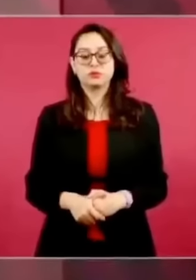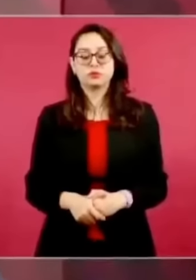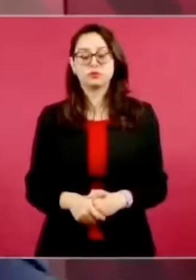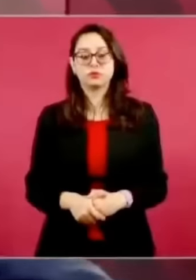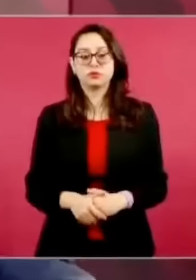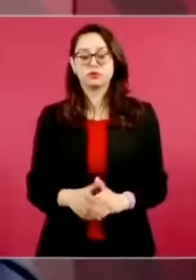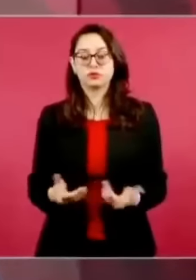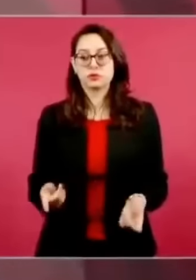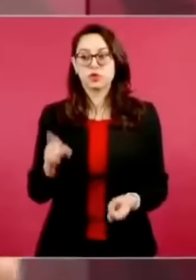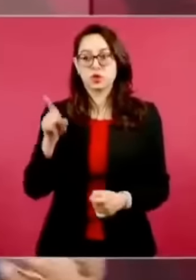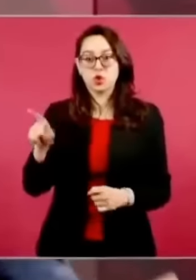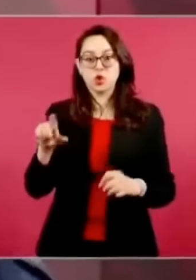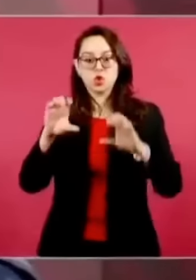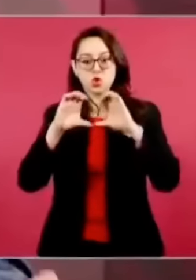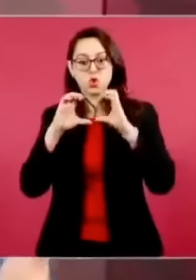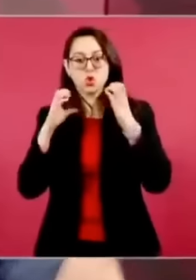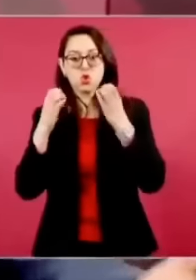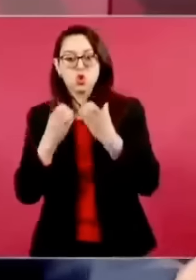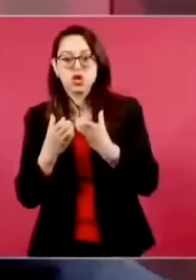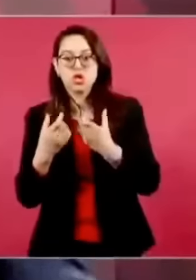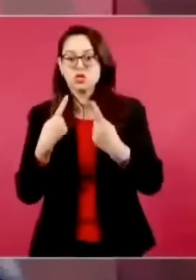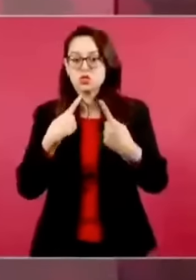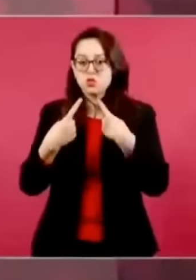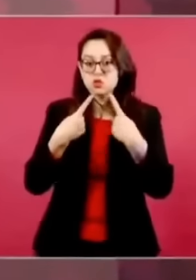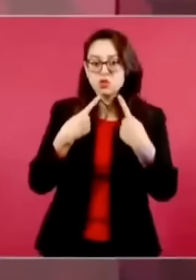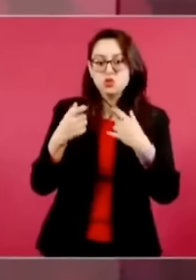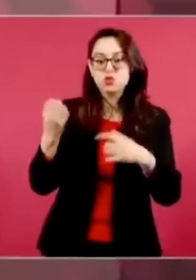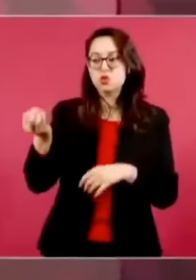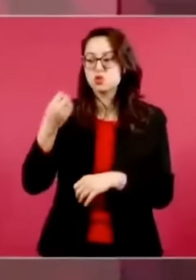y nos tuvimos que aplicar a fondo,